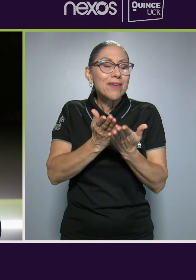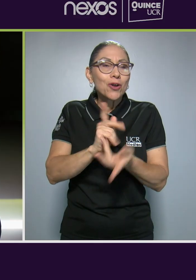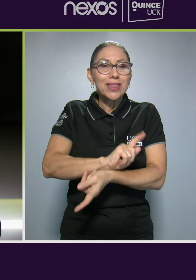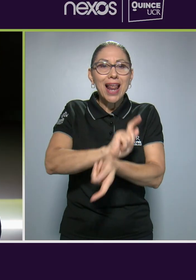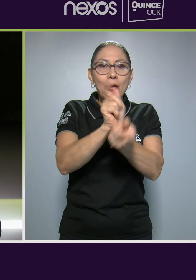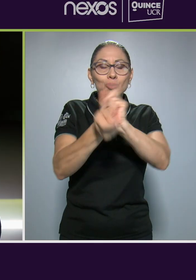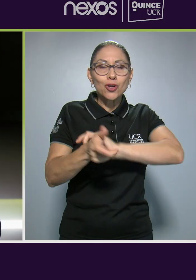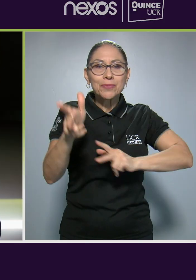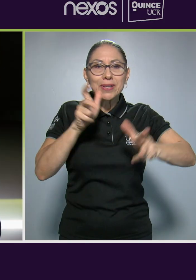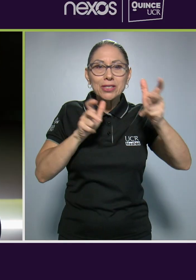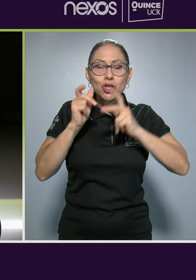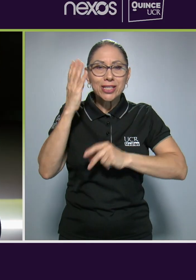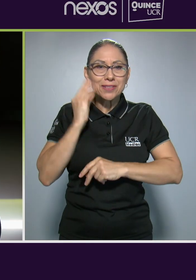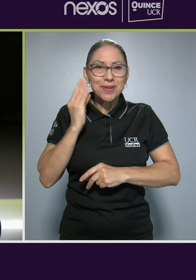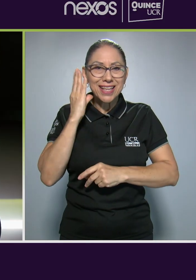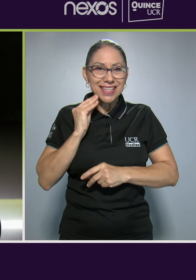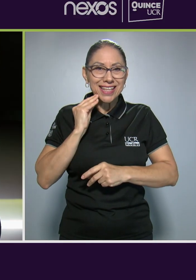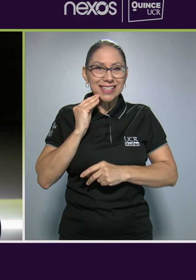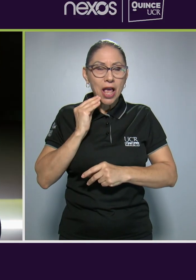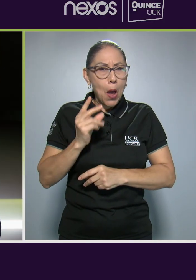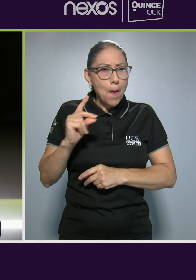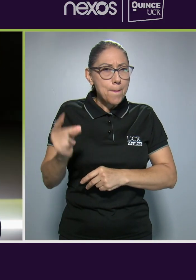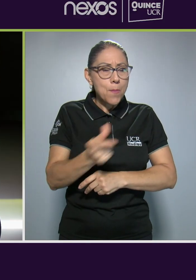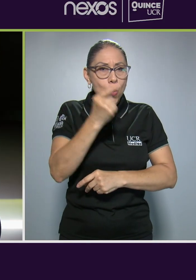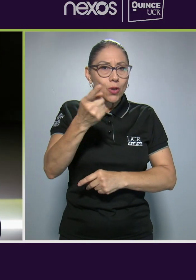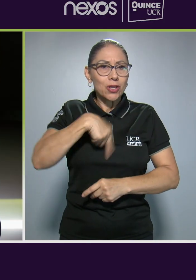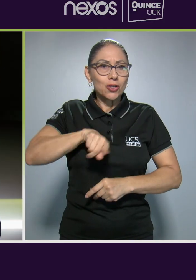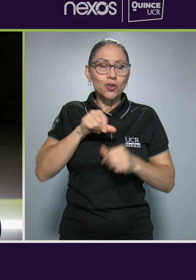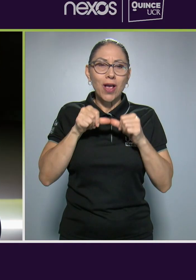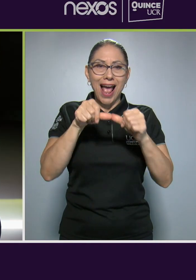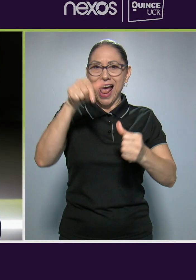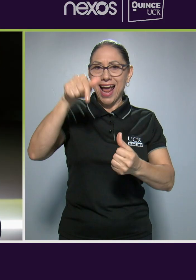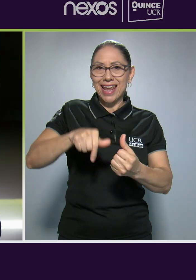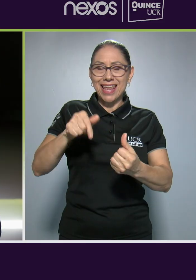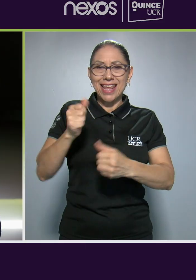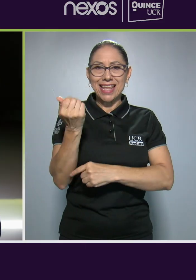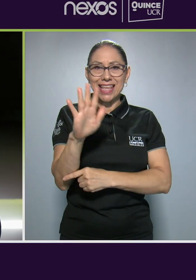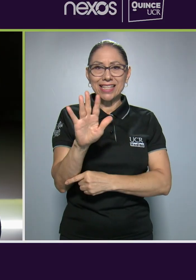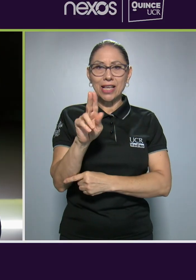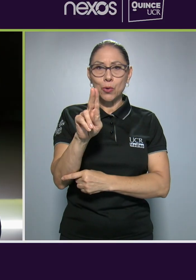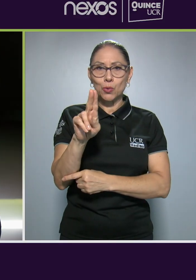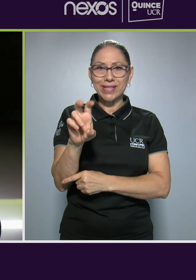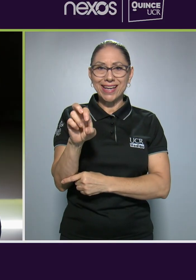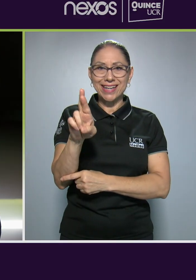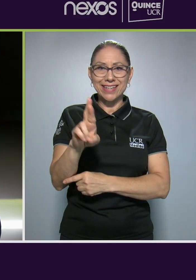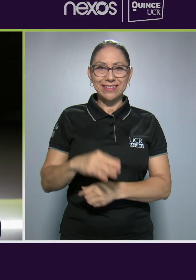Percepciones y Experiencias. Pronto estaremos de regreso aquí en 15 UCR.